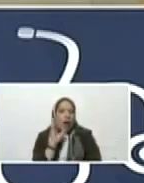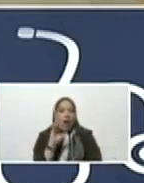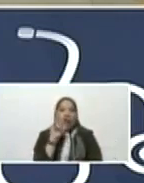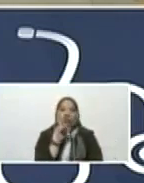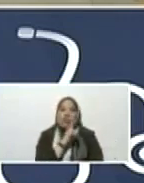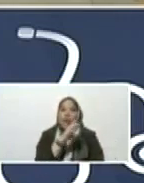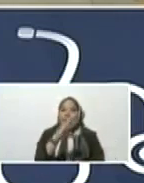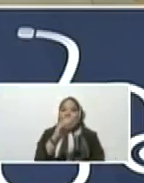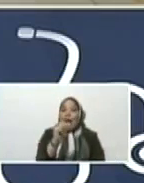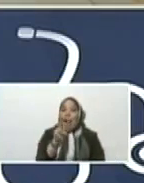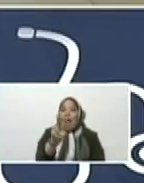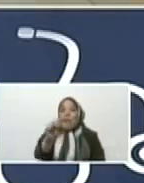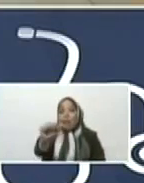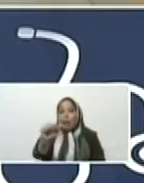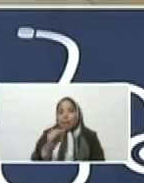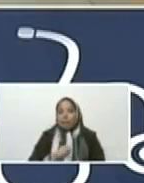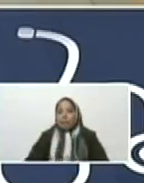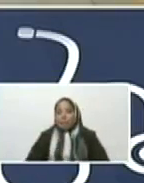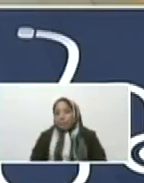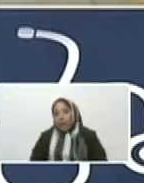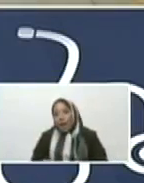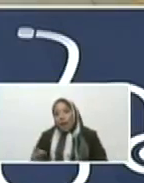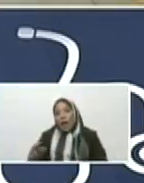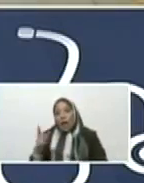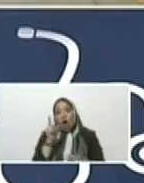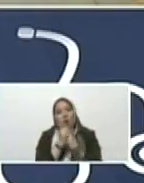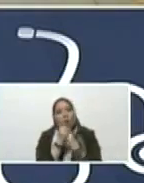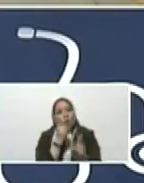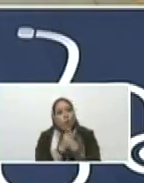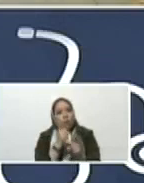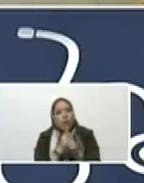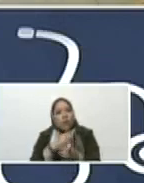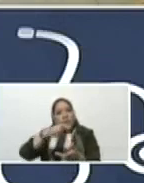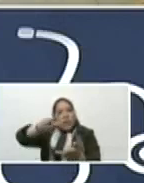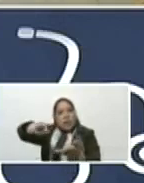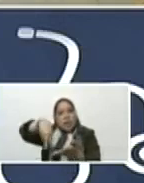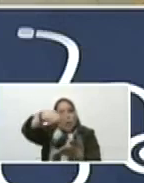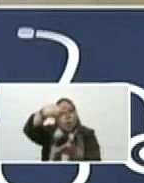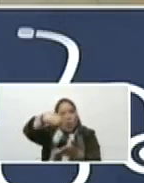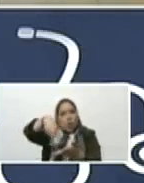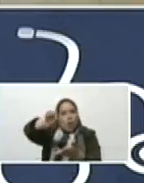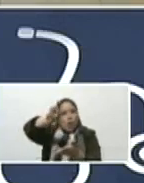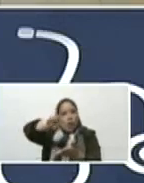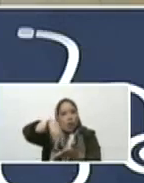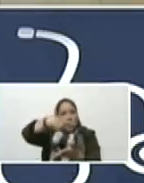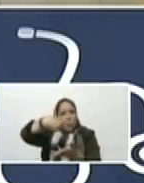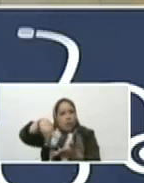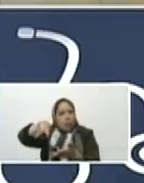vas a incorporar al concurso El Baile del Guaquiquí.